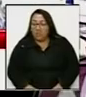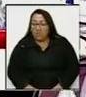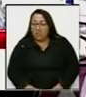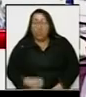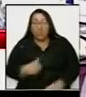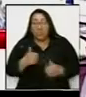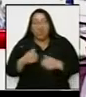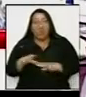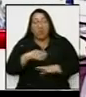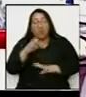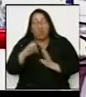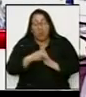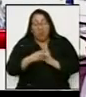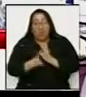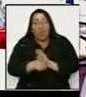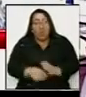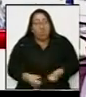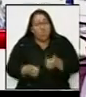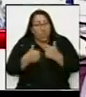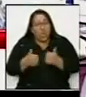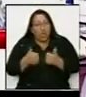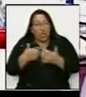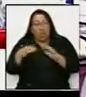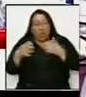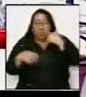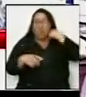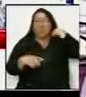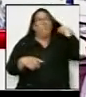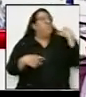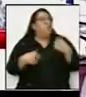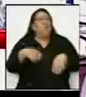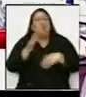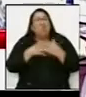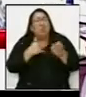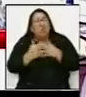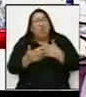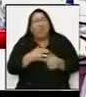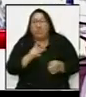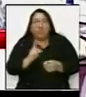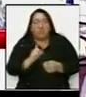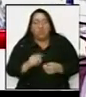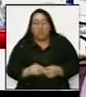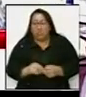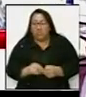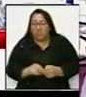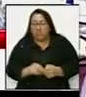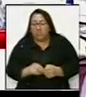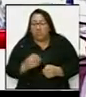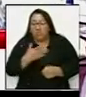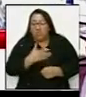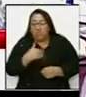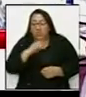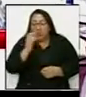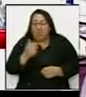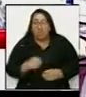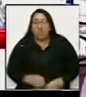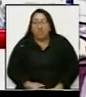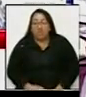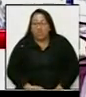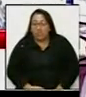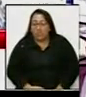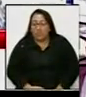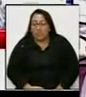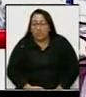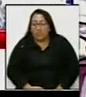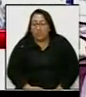ley, un desarrollo de este tipo de leyes que no pasen esos filtros. Así que, presidenta, yo creo que